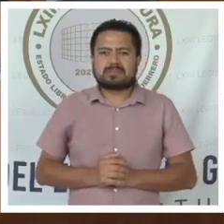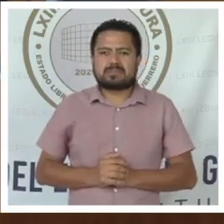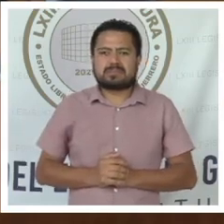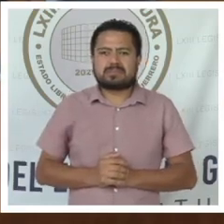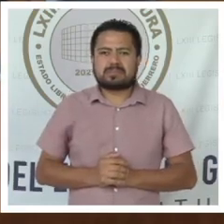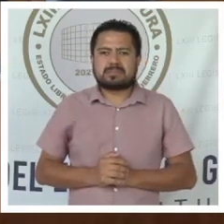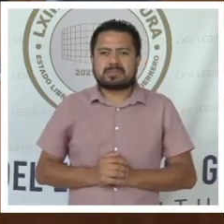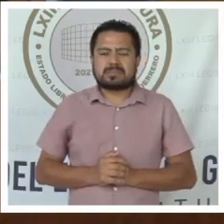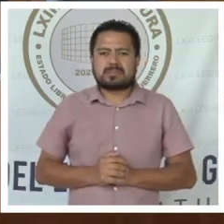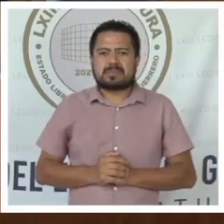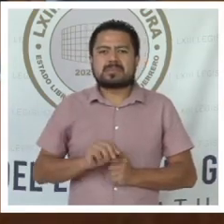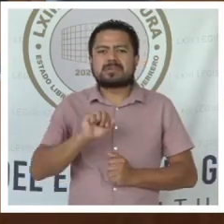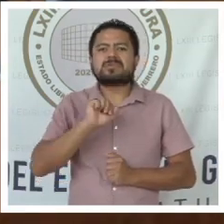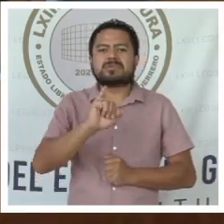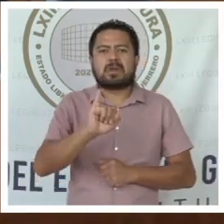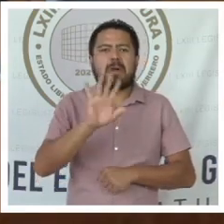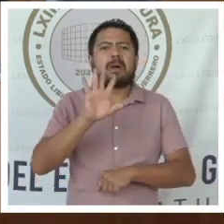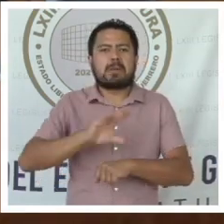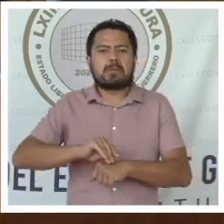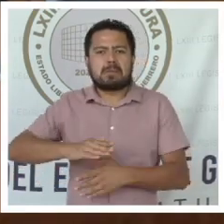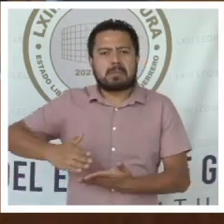se haya permitido